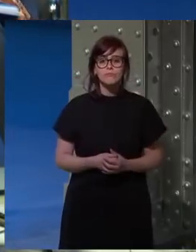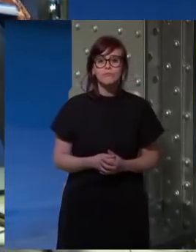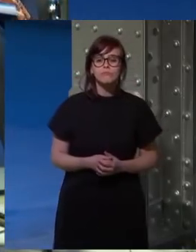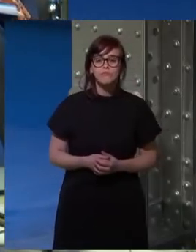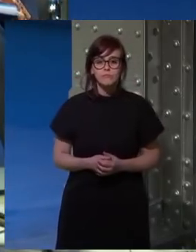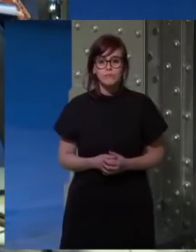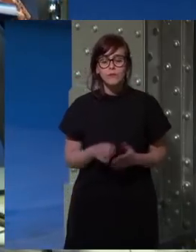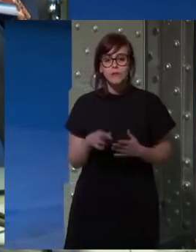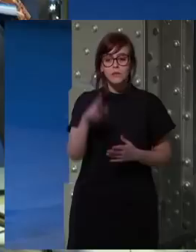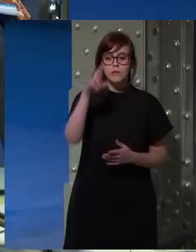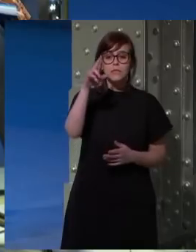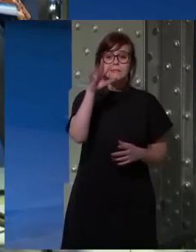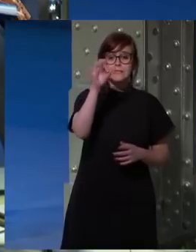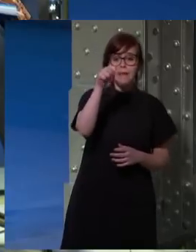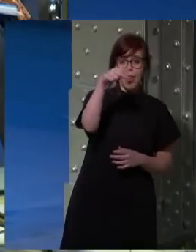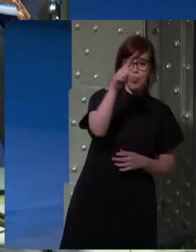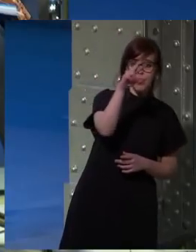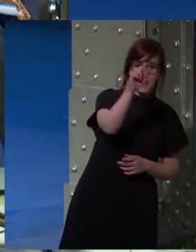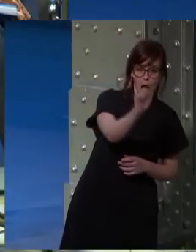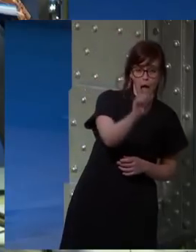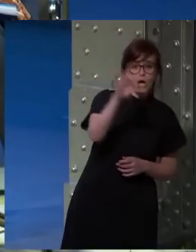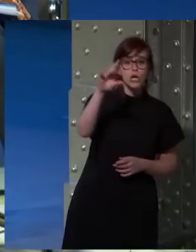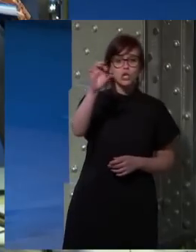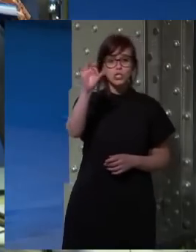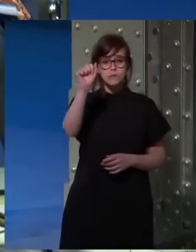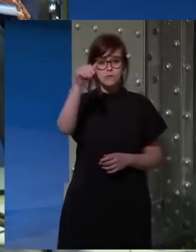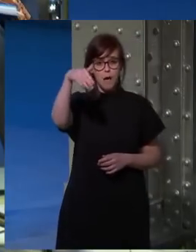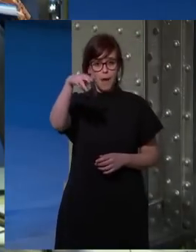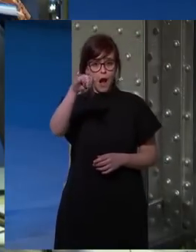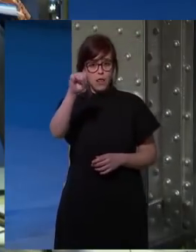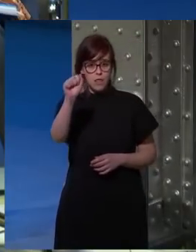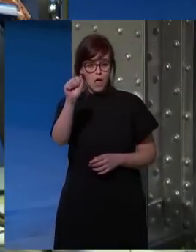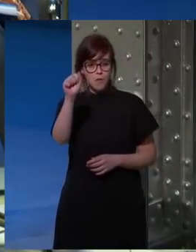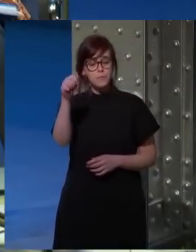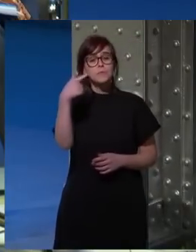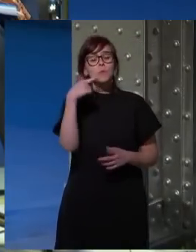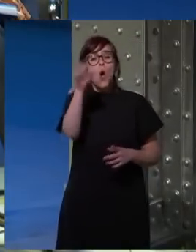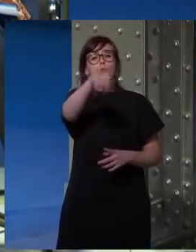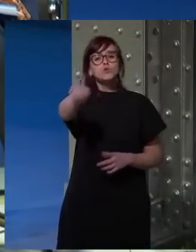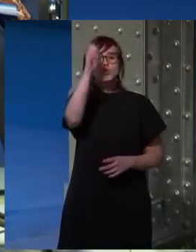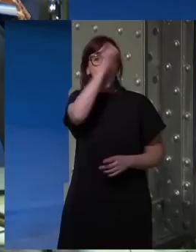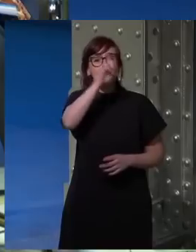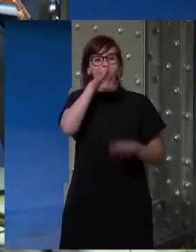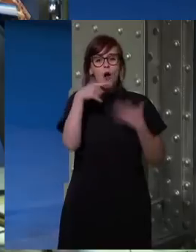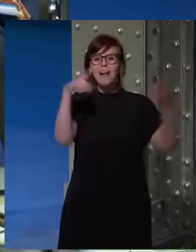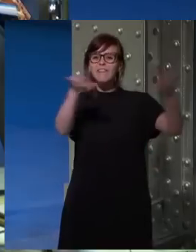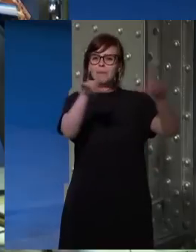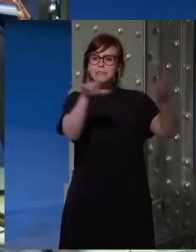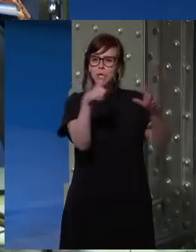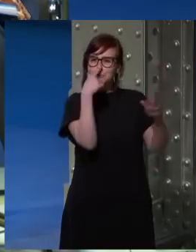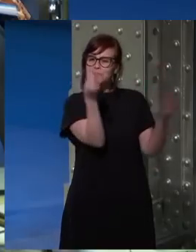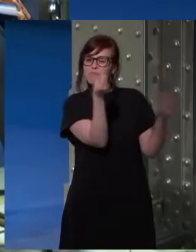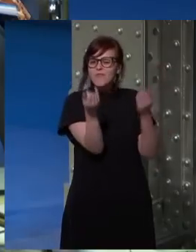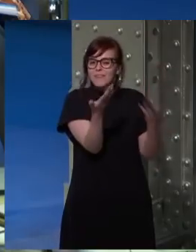Sandra y para Rosa María. ¿Qué opináis del rumbo que está tomando la televisión en la actualidad? Y si tuvieseis